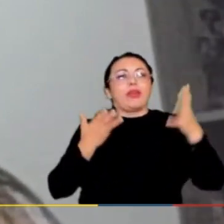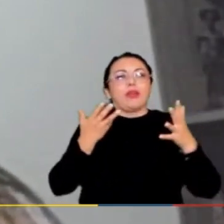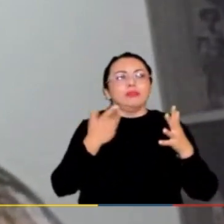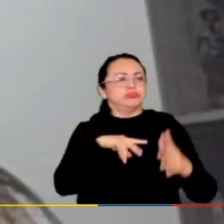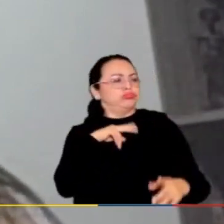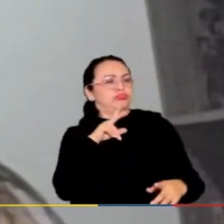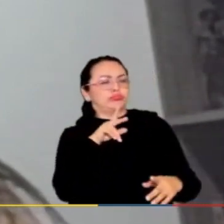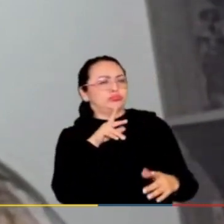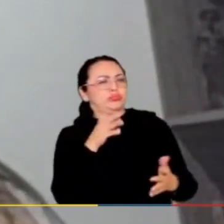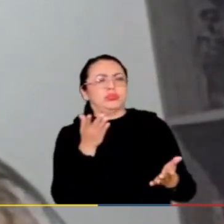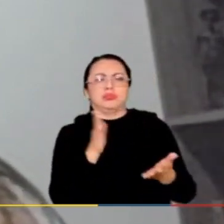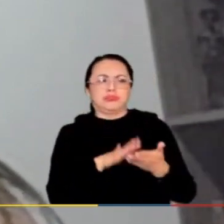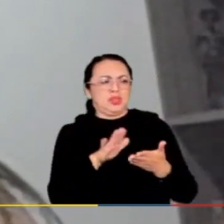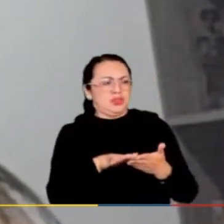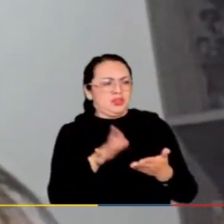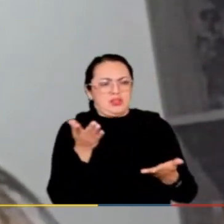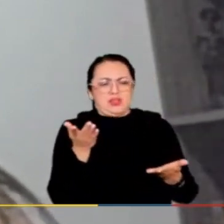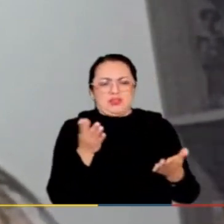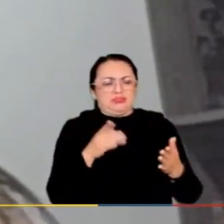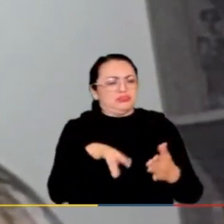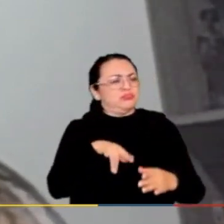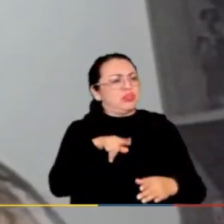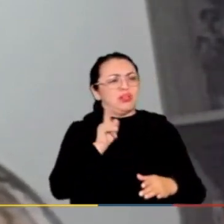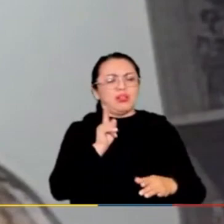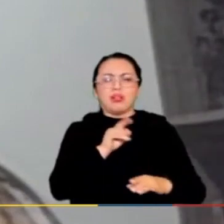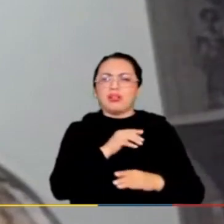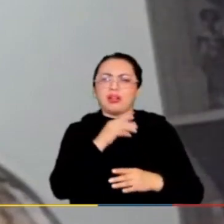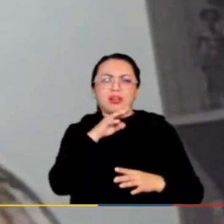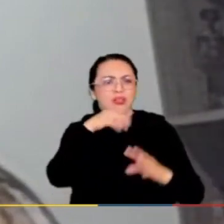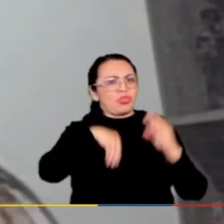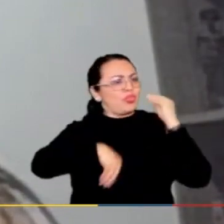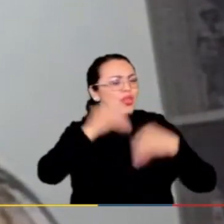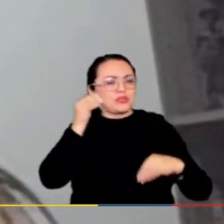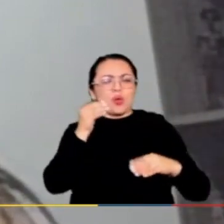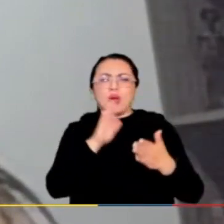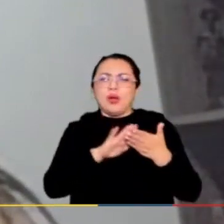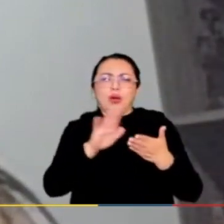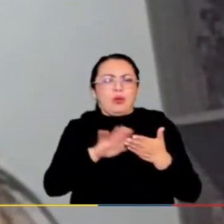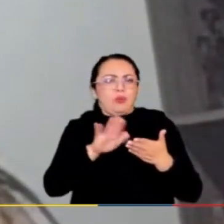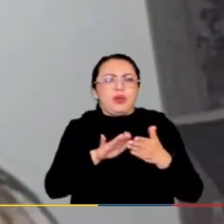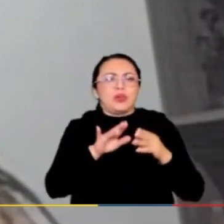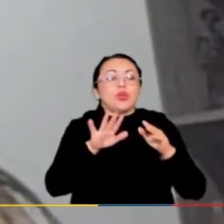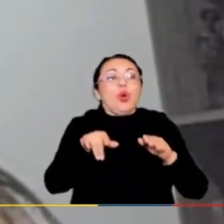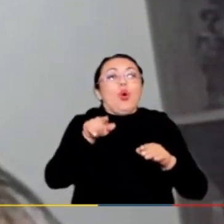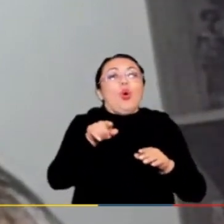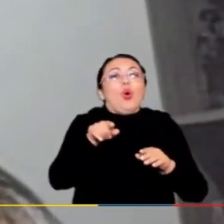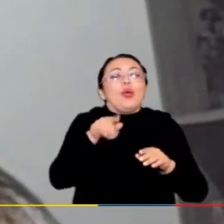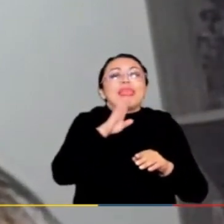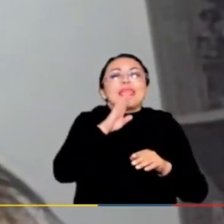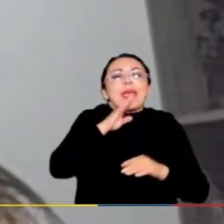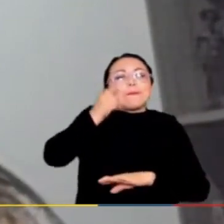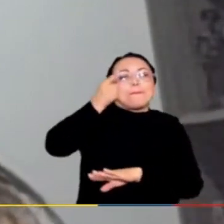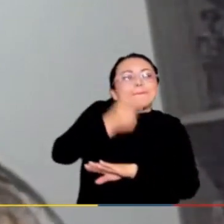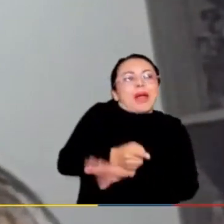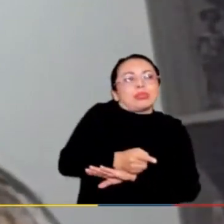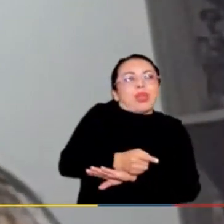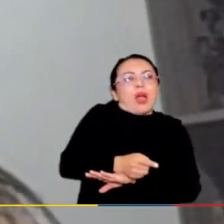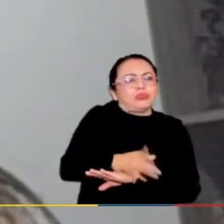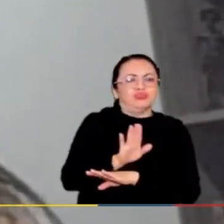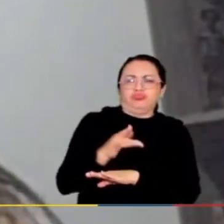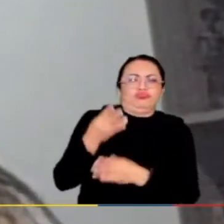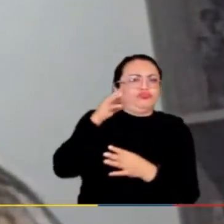niega que el tema, o sea, se opone a que el tema tenga que estudiarse desde el punto de vista del mandato comercial,